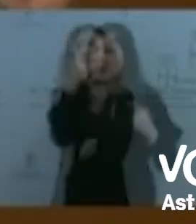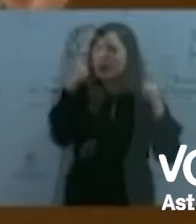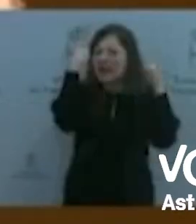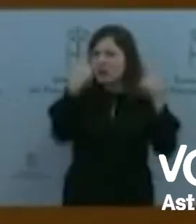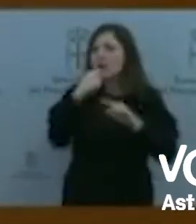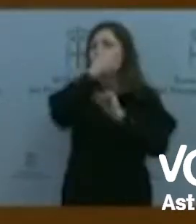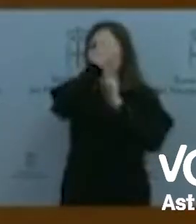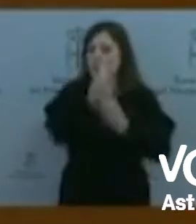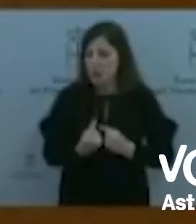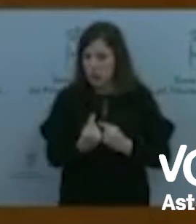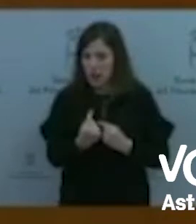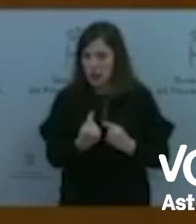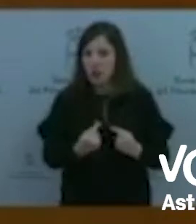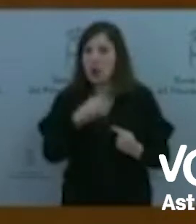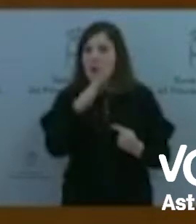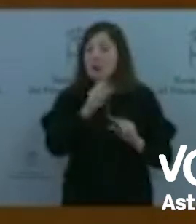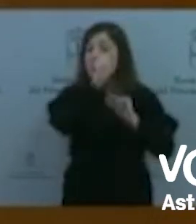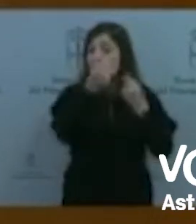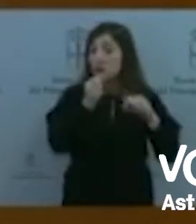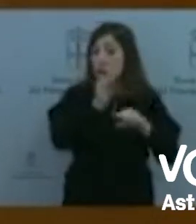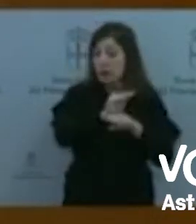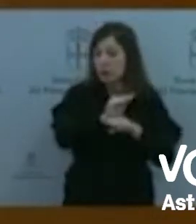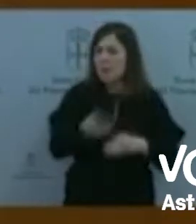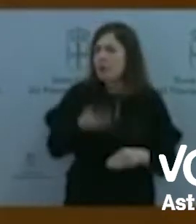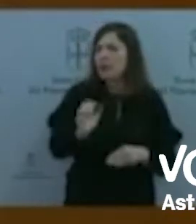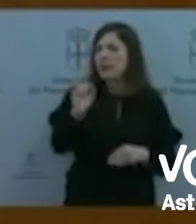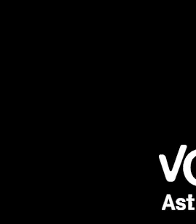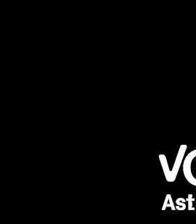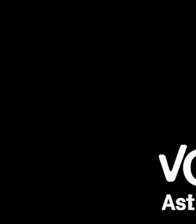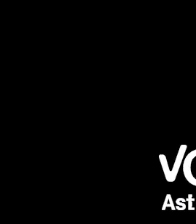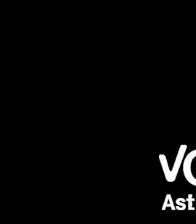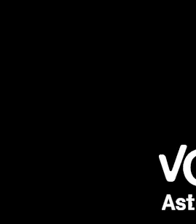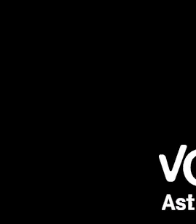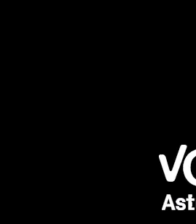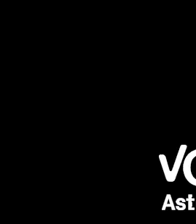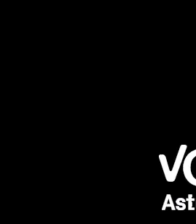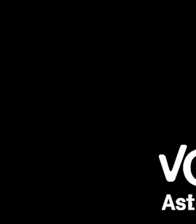más. Es más importante el Día de las Letras Asturianas o los premios del Bable que el turismo.